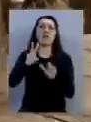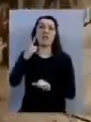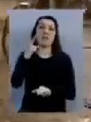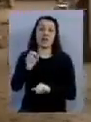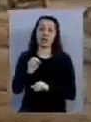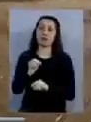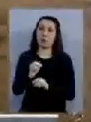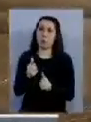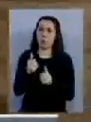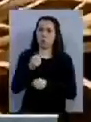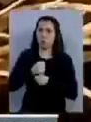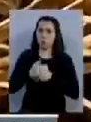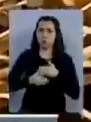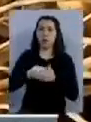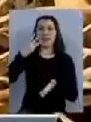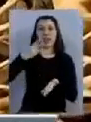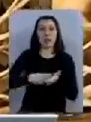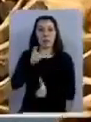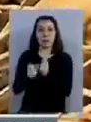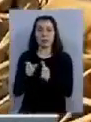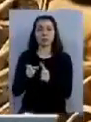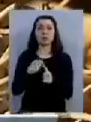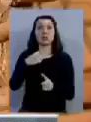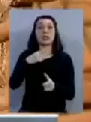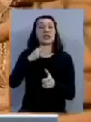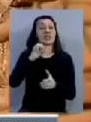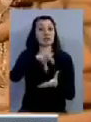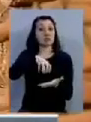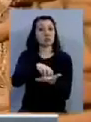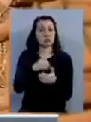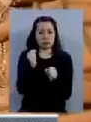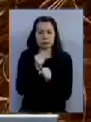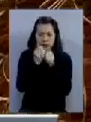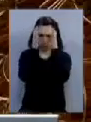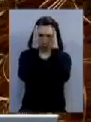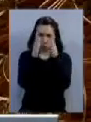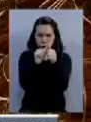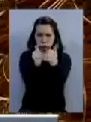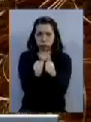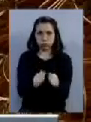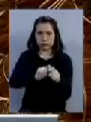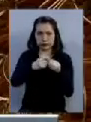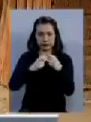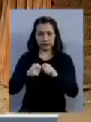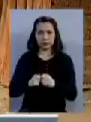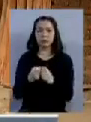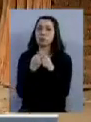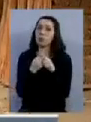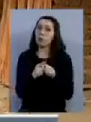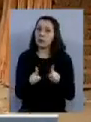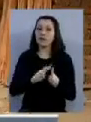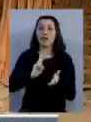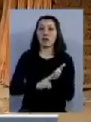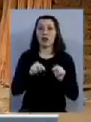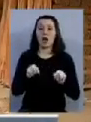Fue la época dorada, cuando más de 3.000 habitantes de Chimbarongo se dedicaban a la artesanía en mimbre, muy distinto a la